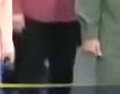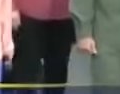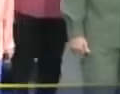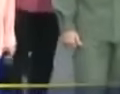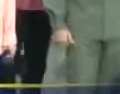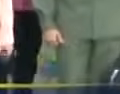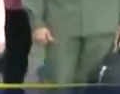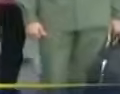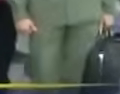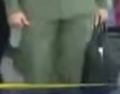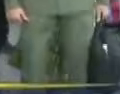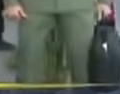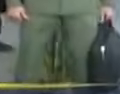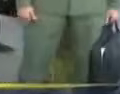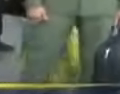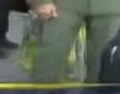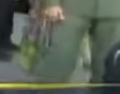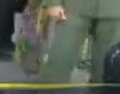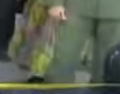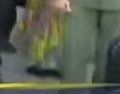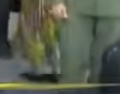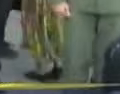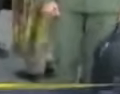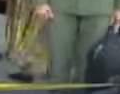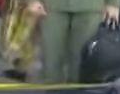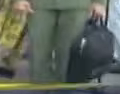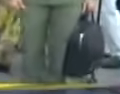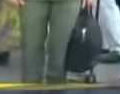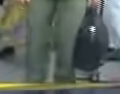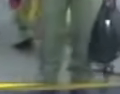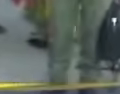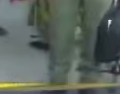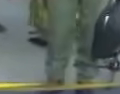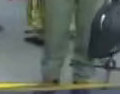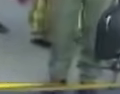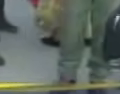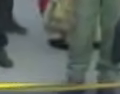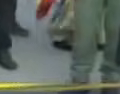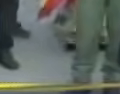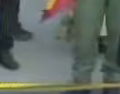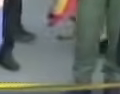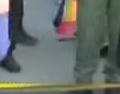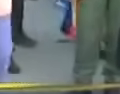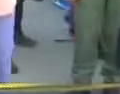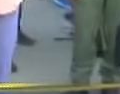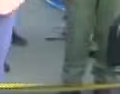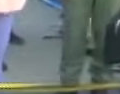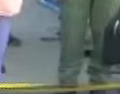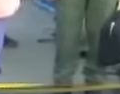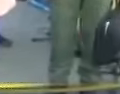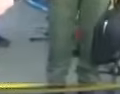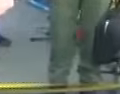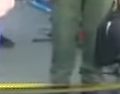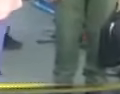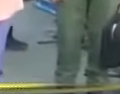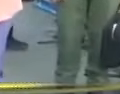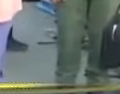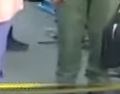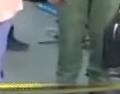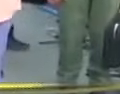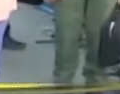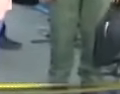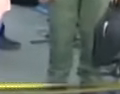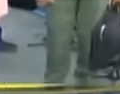vicepresidente ejecutivo, usted tiene la voz del mando y le entregamos el mando al general Padrino. Entramos en la